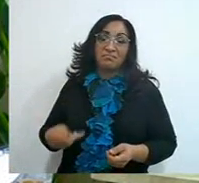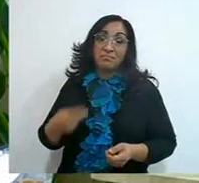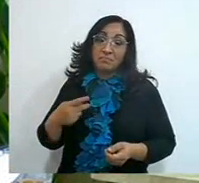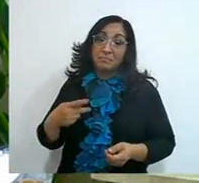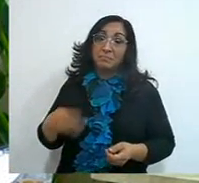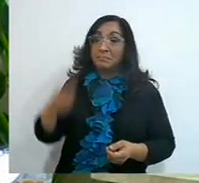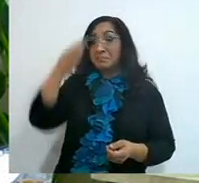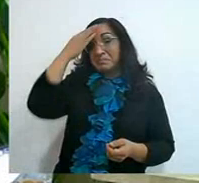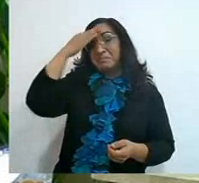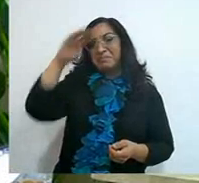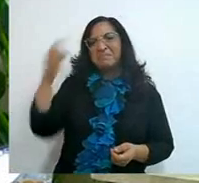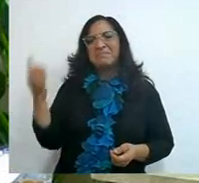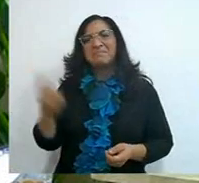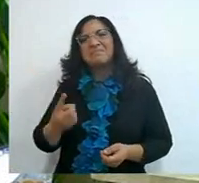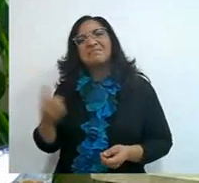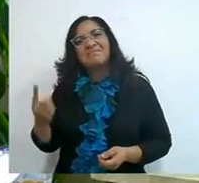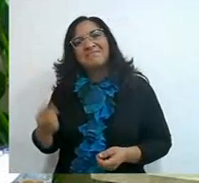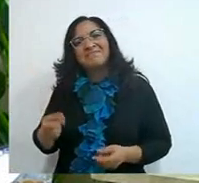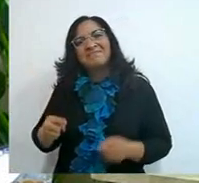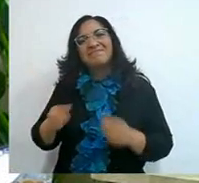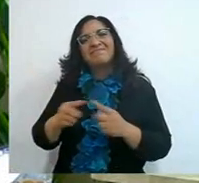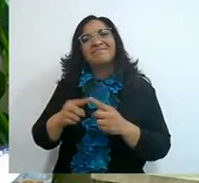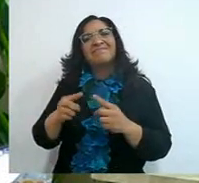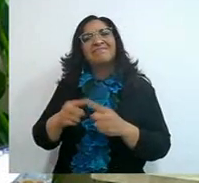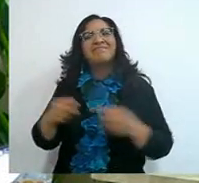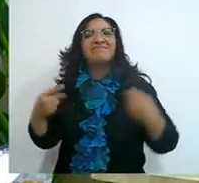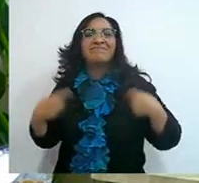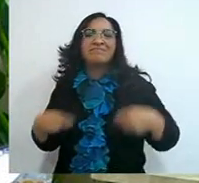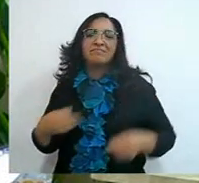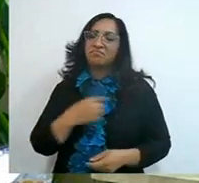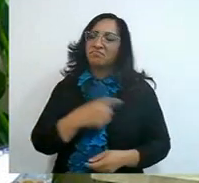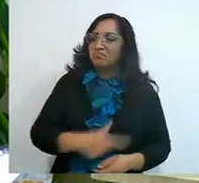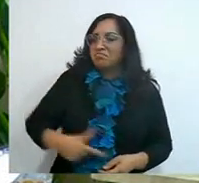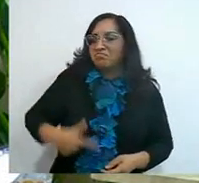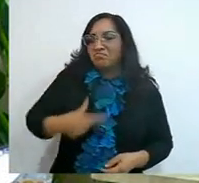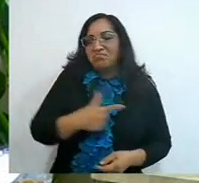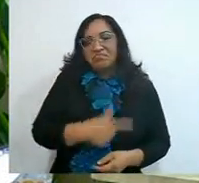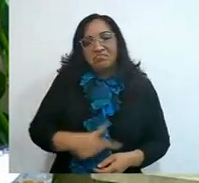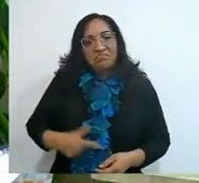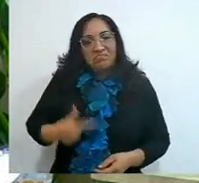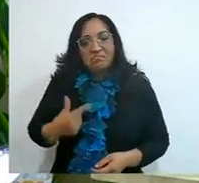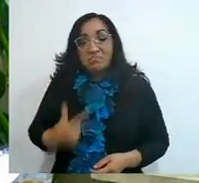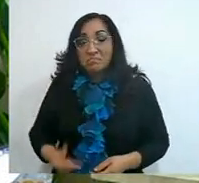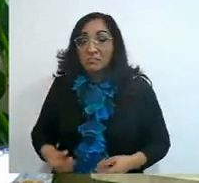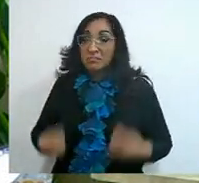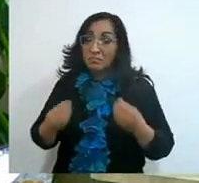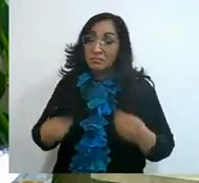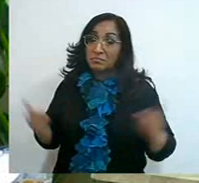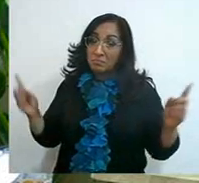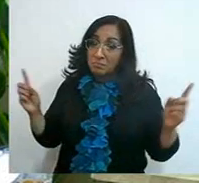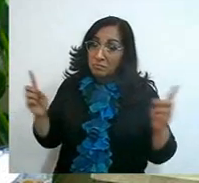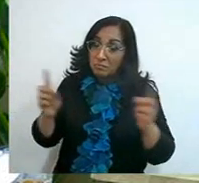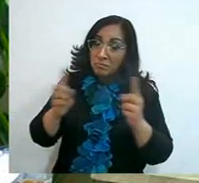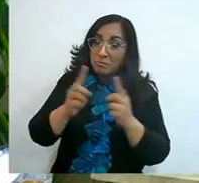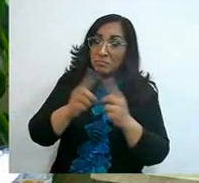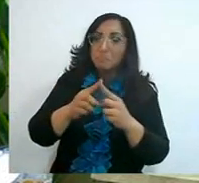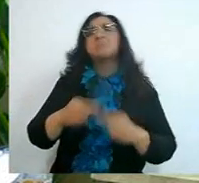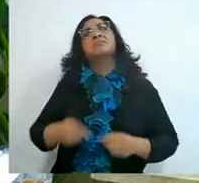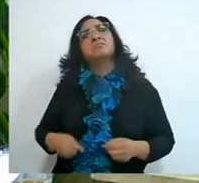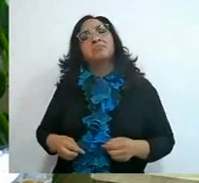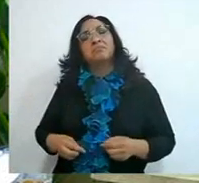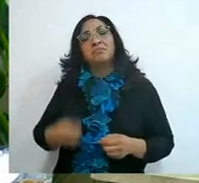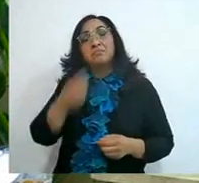Pero ¿sabe qué? La iglesia le encanta. Y ahora se encuentra cualquiera ahí, hijo de vecino, que no sabe ni la O por lo